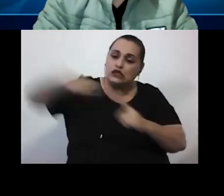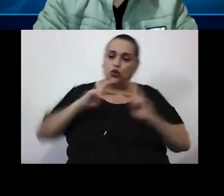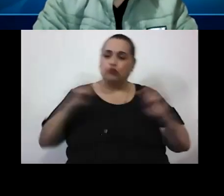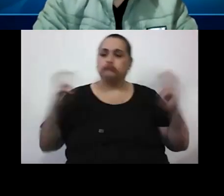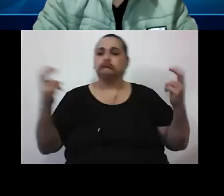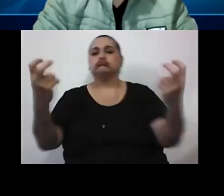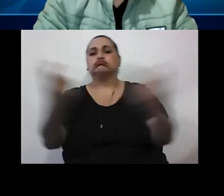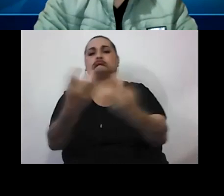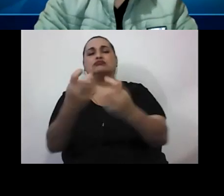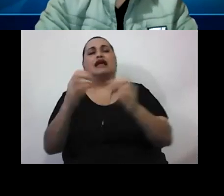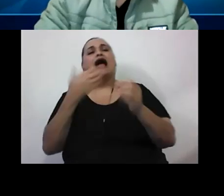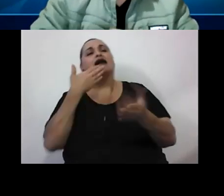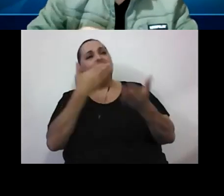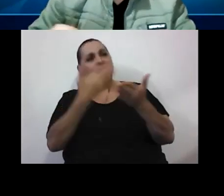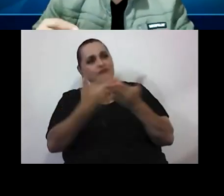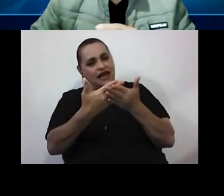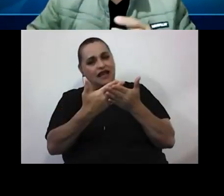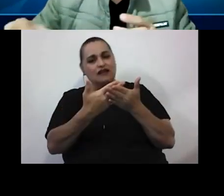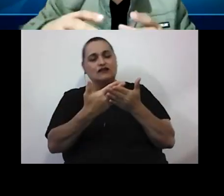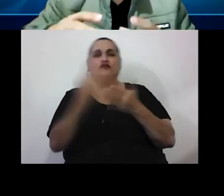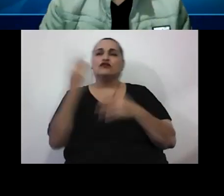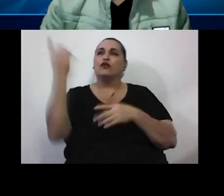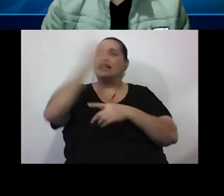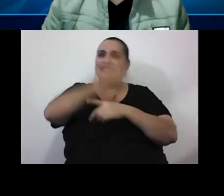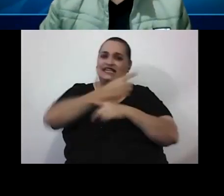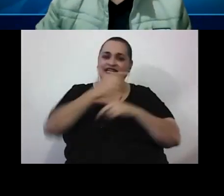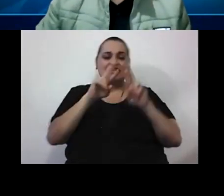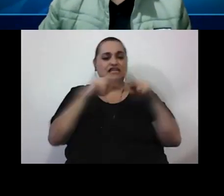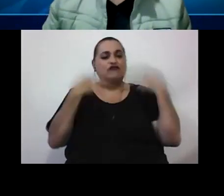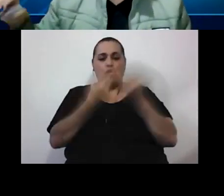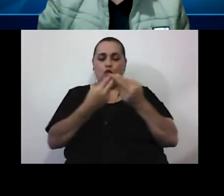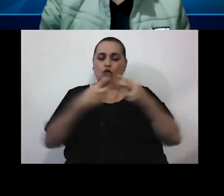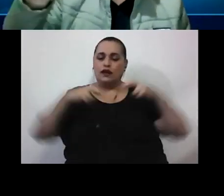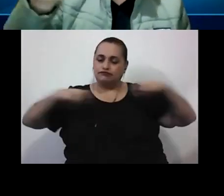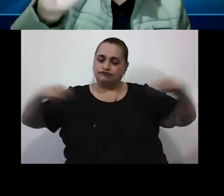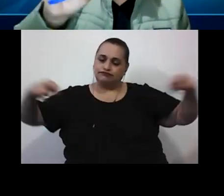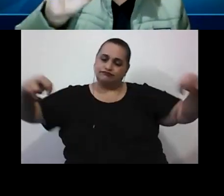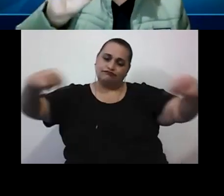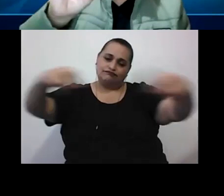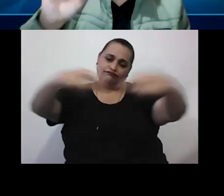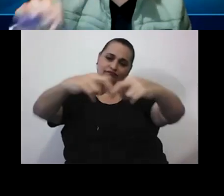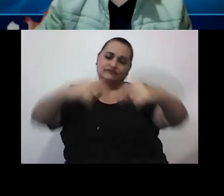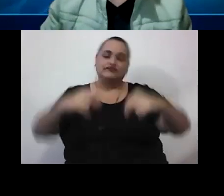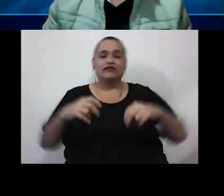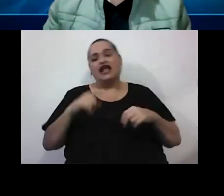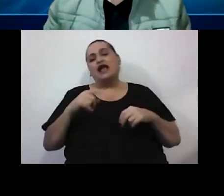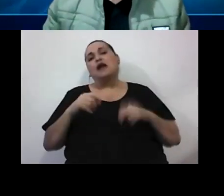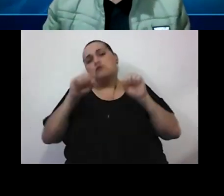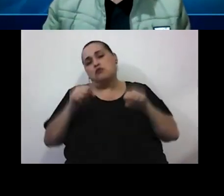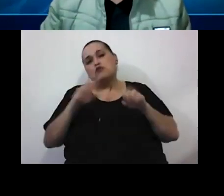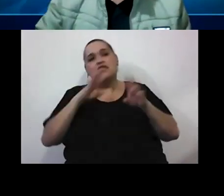del día. Vamos a agradecer. Entonces se reúnen en círculo a través de una pieza de diálogo que puede ser un